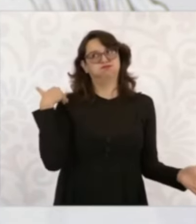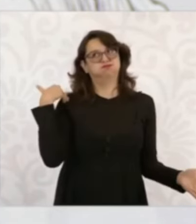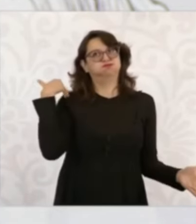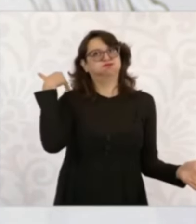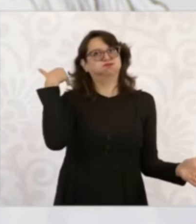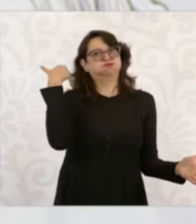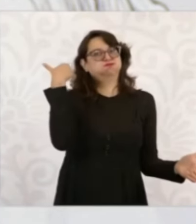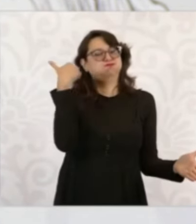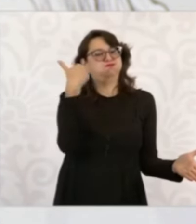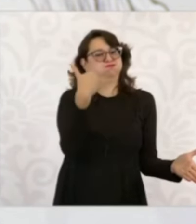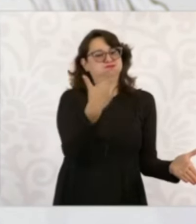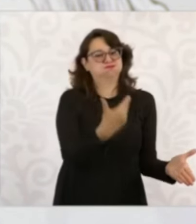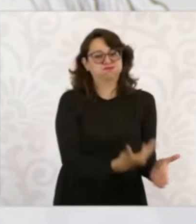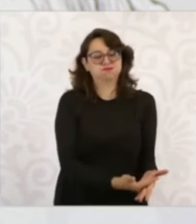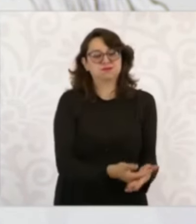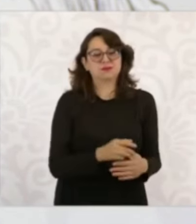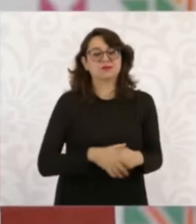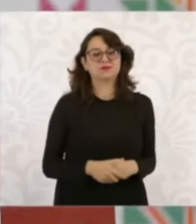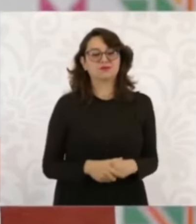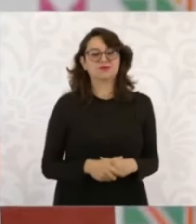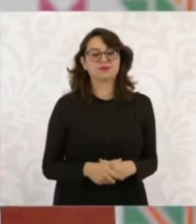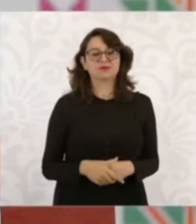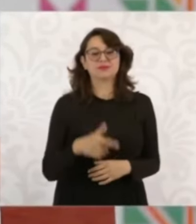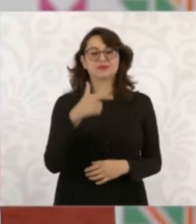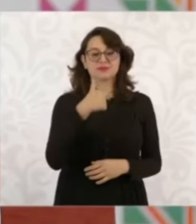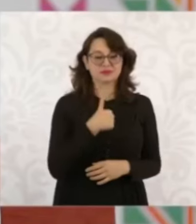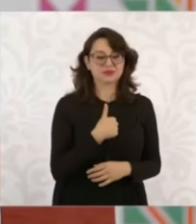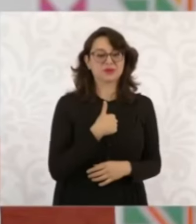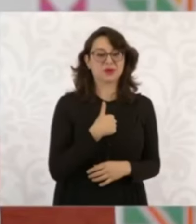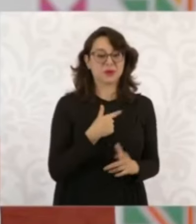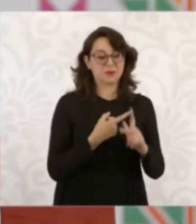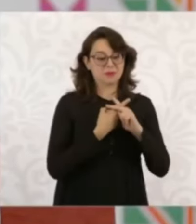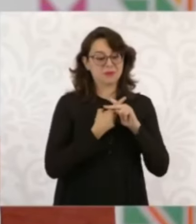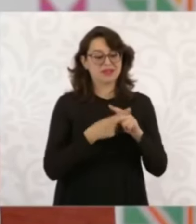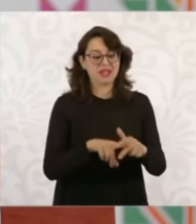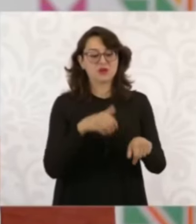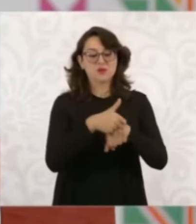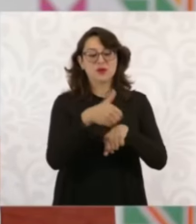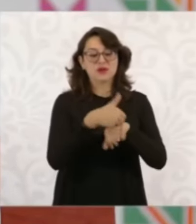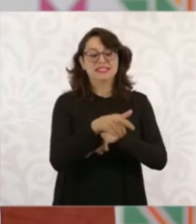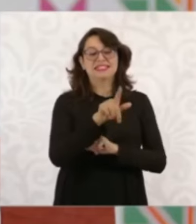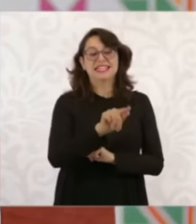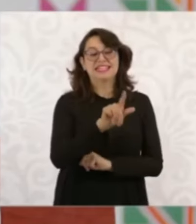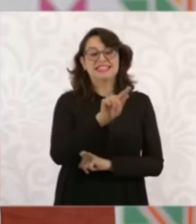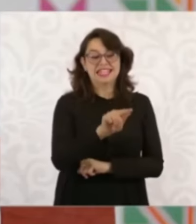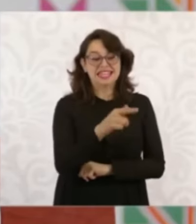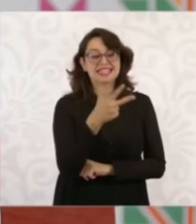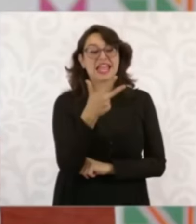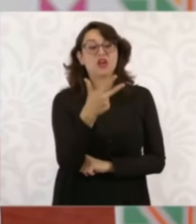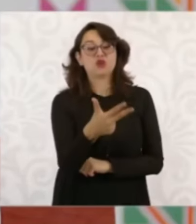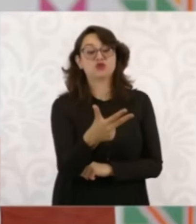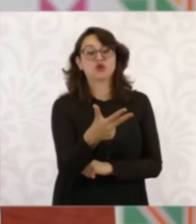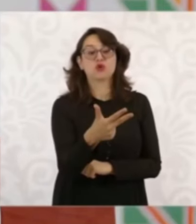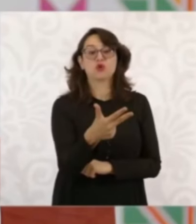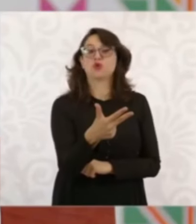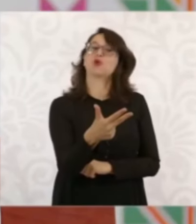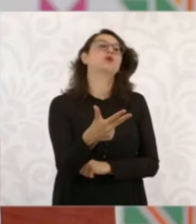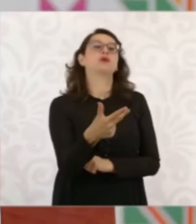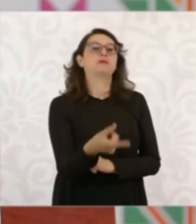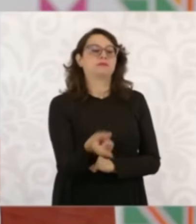1977. Mi número de cuenta empieza con 78, porque se ponía el número de cuenta de la